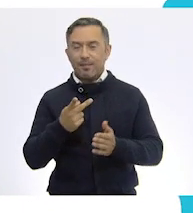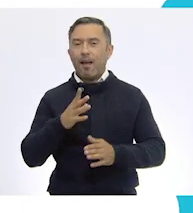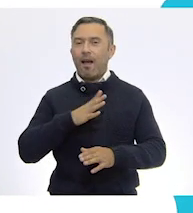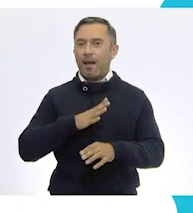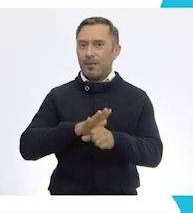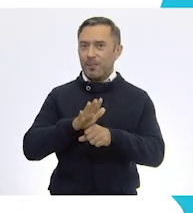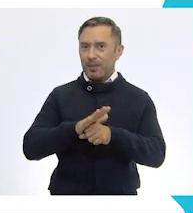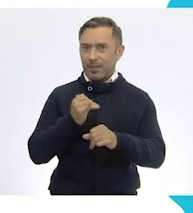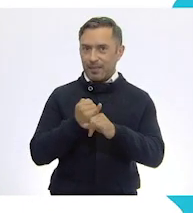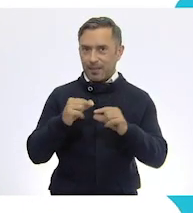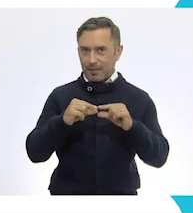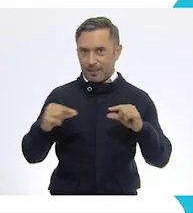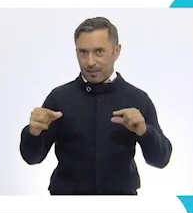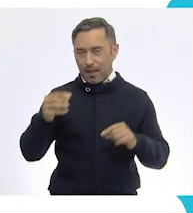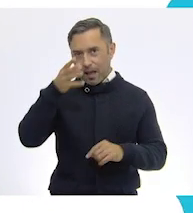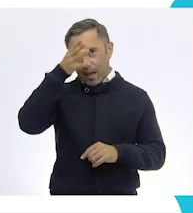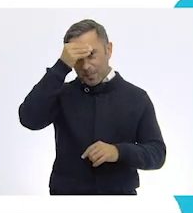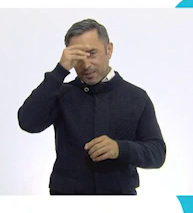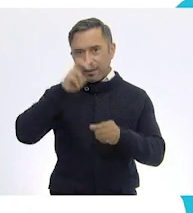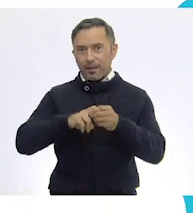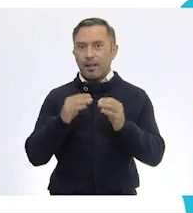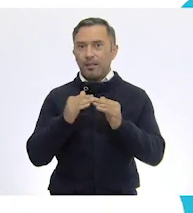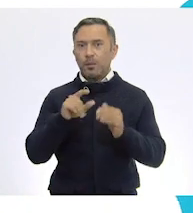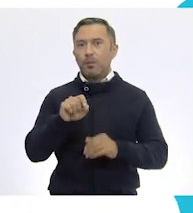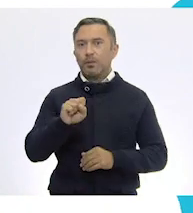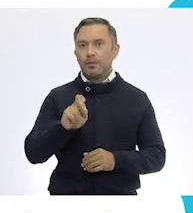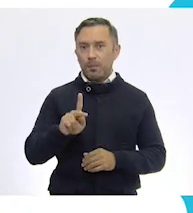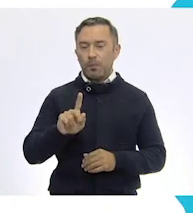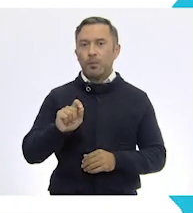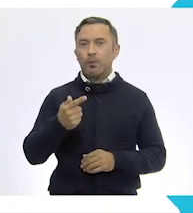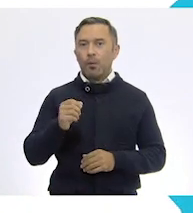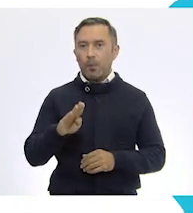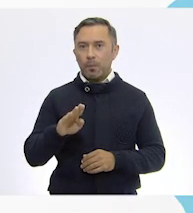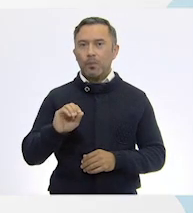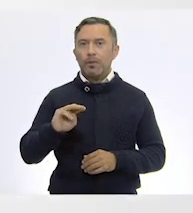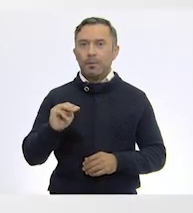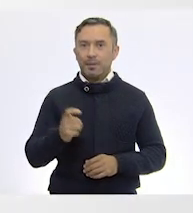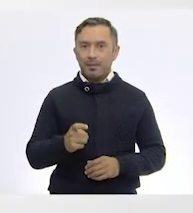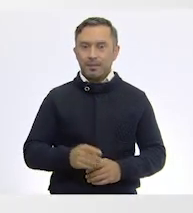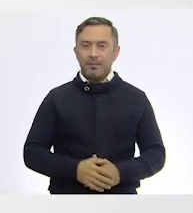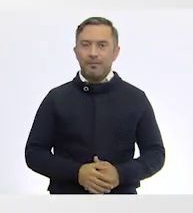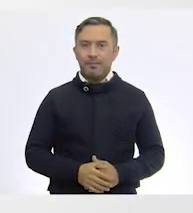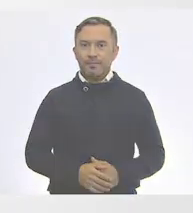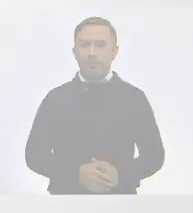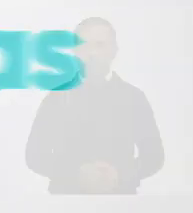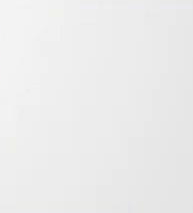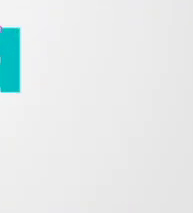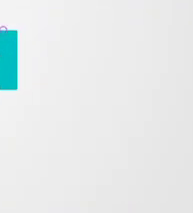siguiente liga: aprendeencasa.cep.gob.mx.